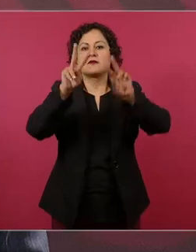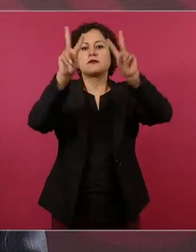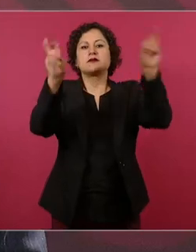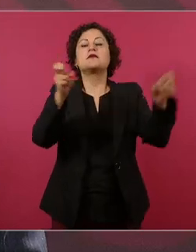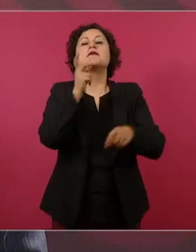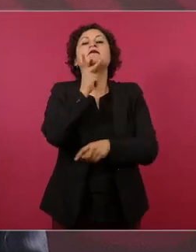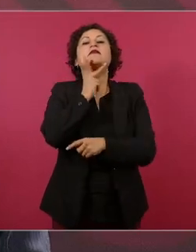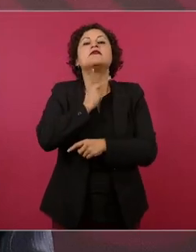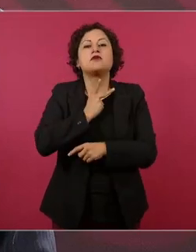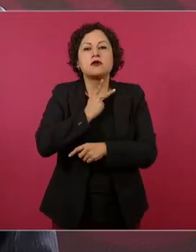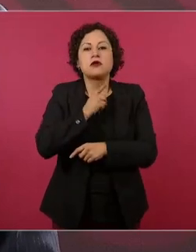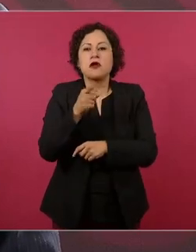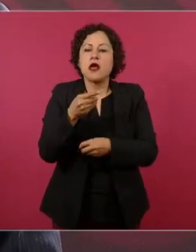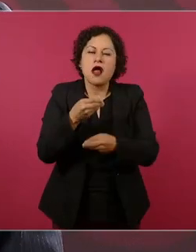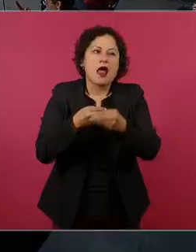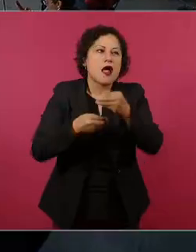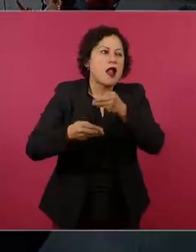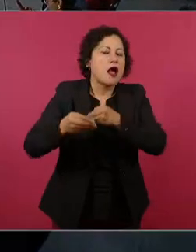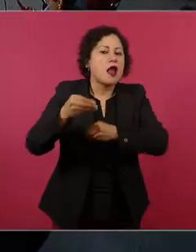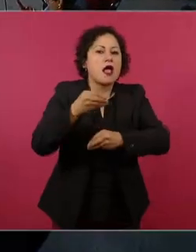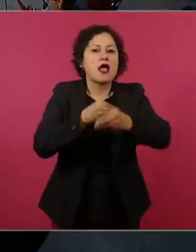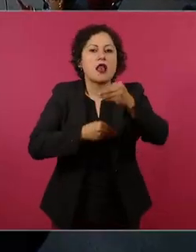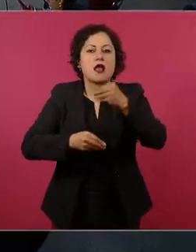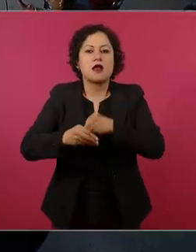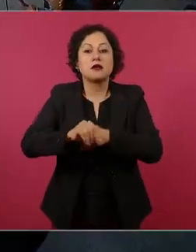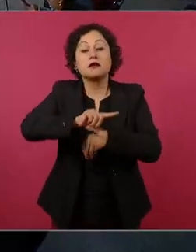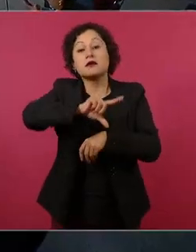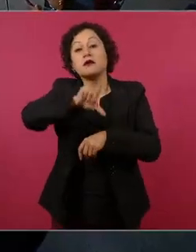el general Cárdenas y